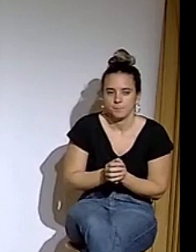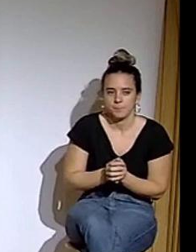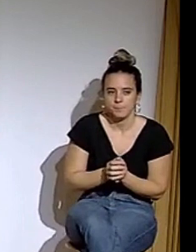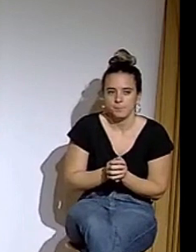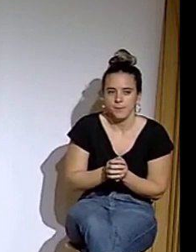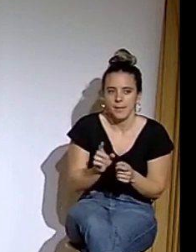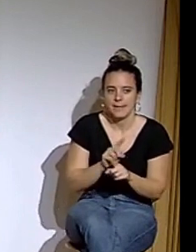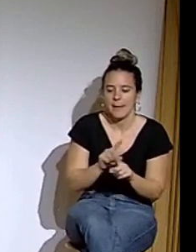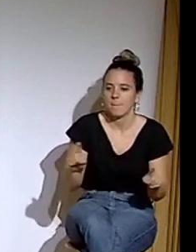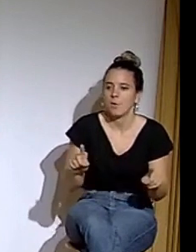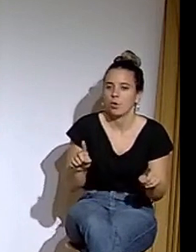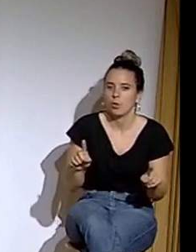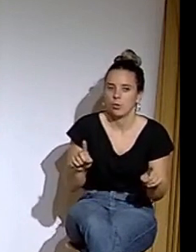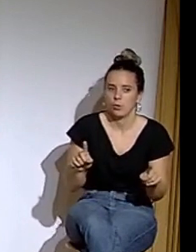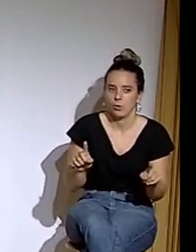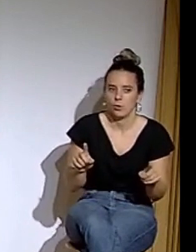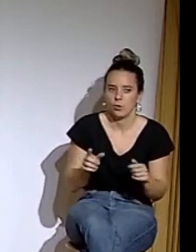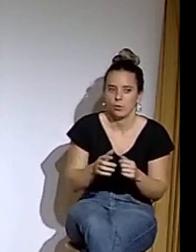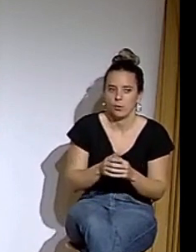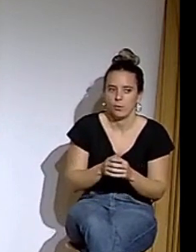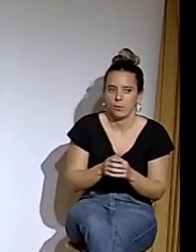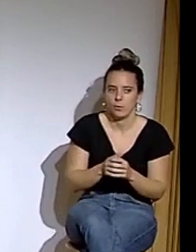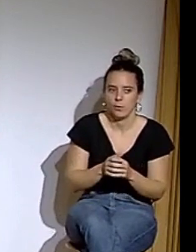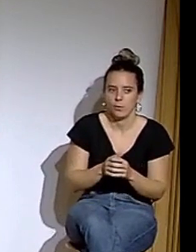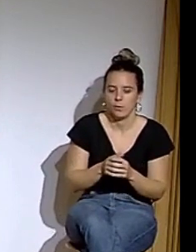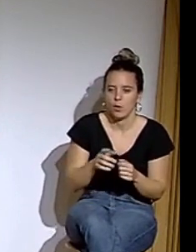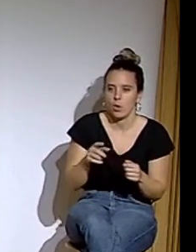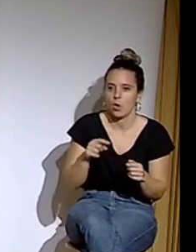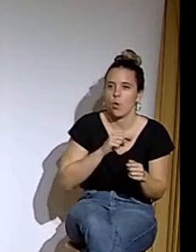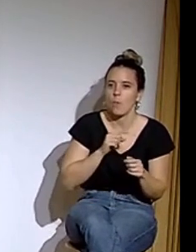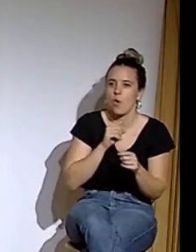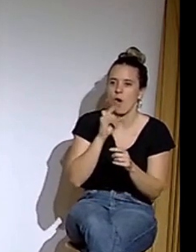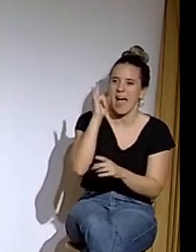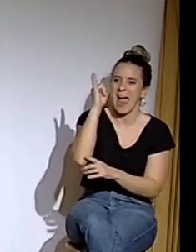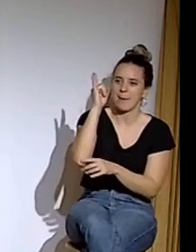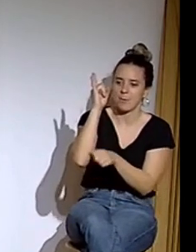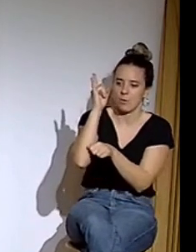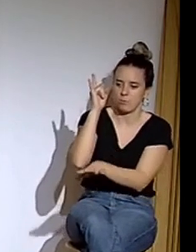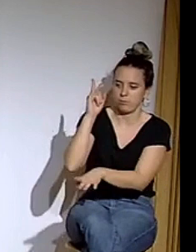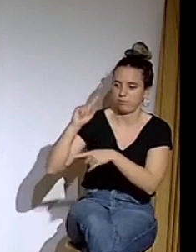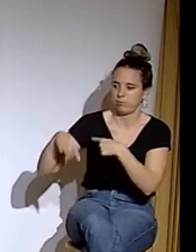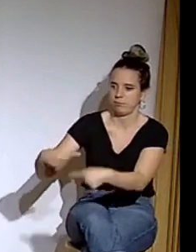nos creamos todas parte del mismo árbol